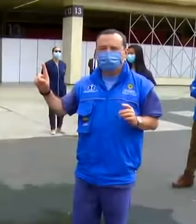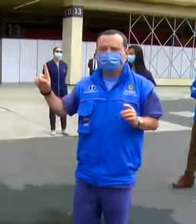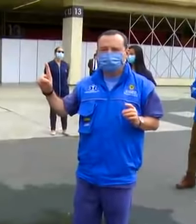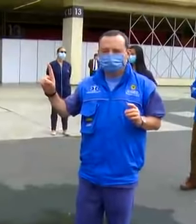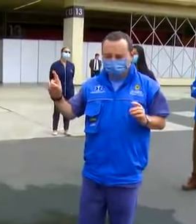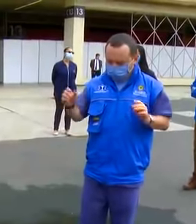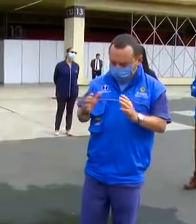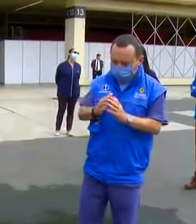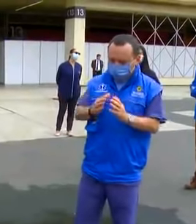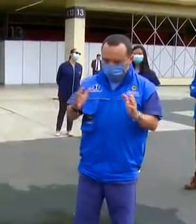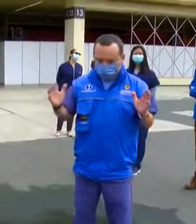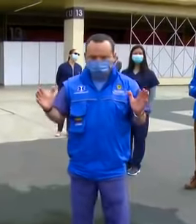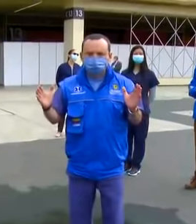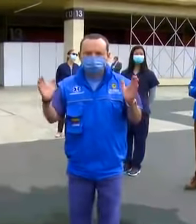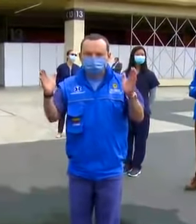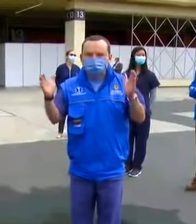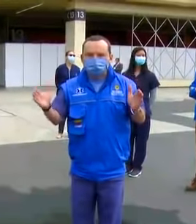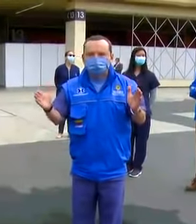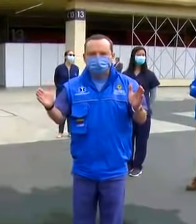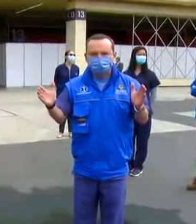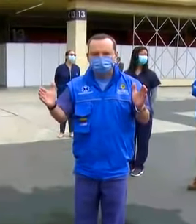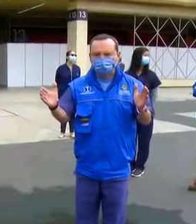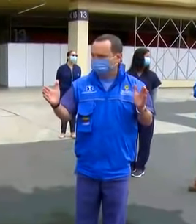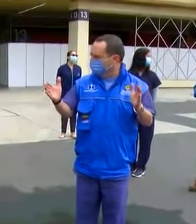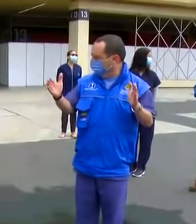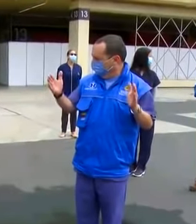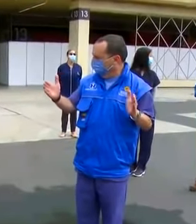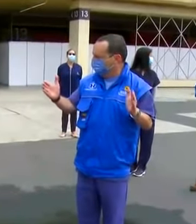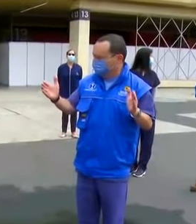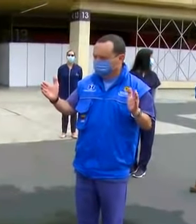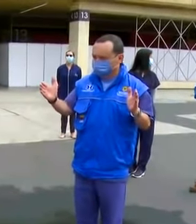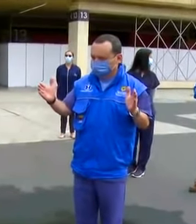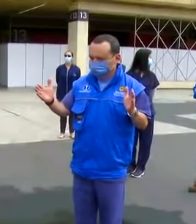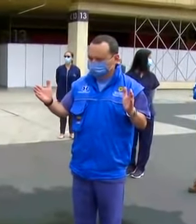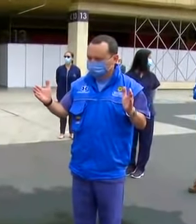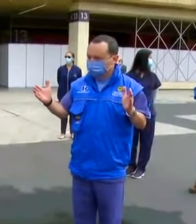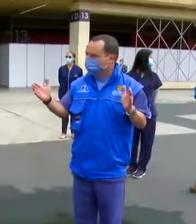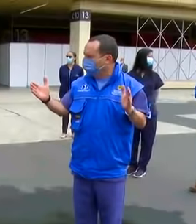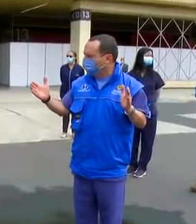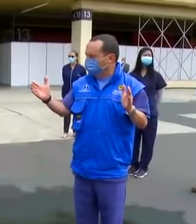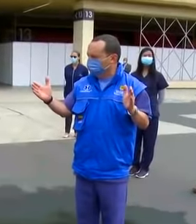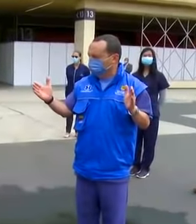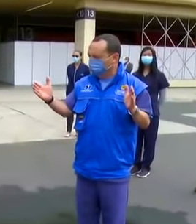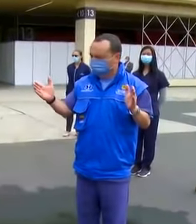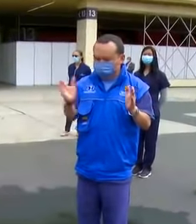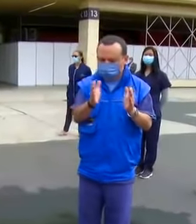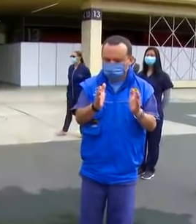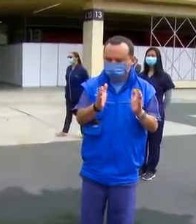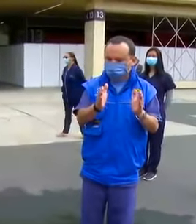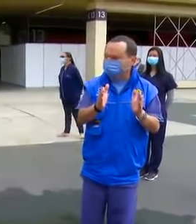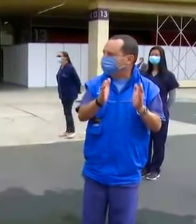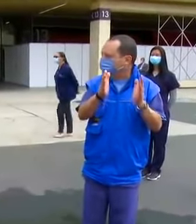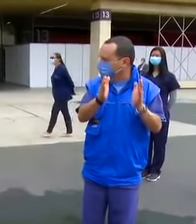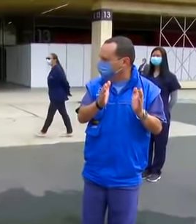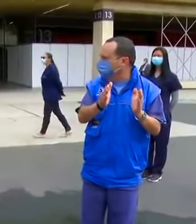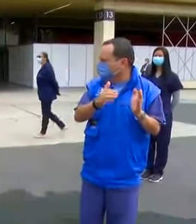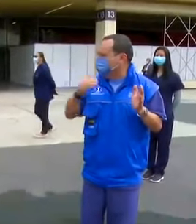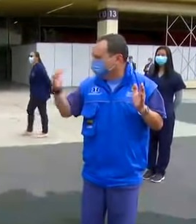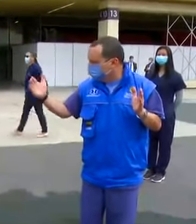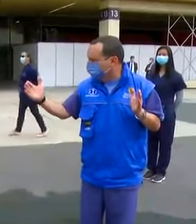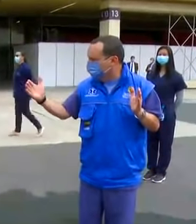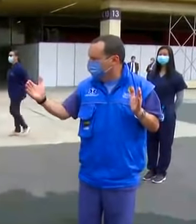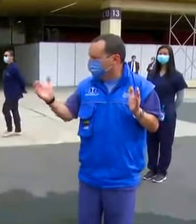empezó esta emergencia. Recordemos que habían 1.000 camas en Bogotá de cuidados intensivos. Con el confinamiento social pudimos determinar que